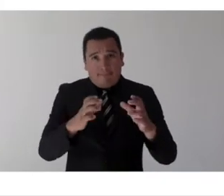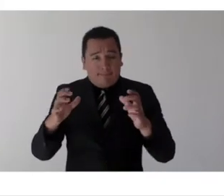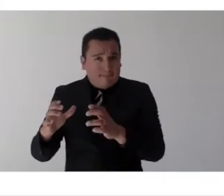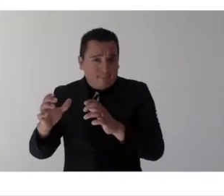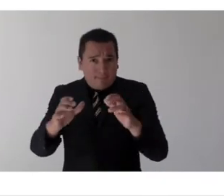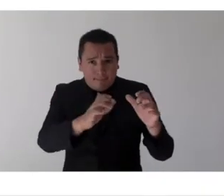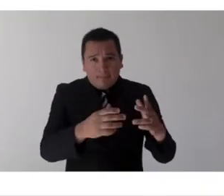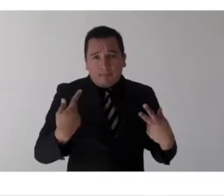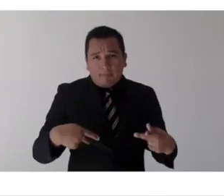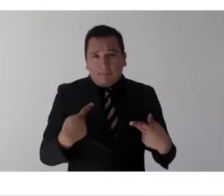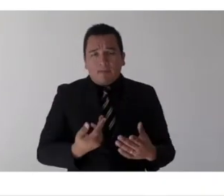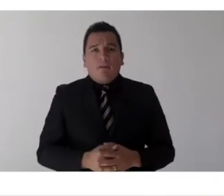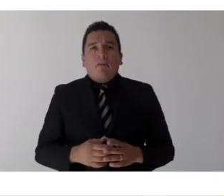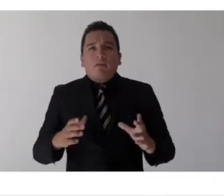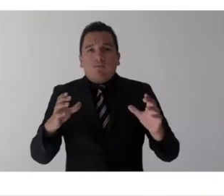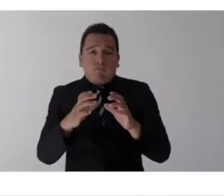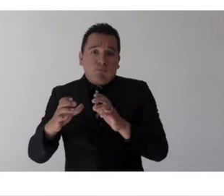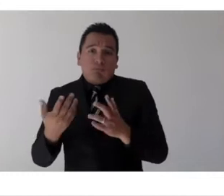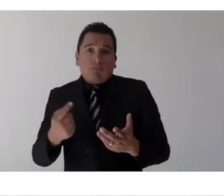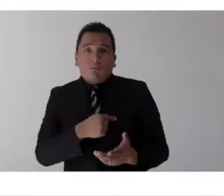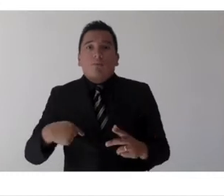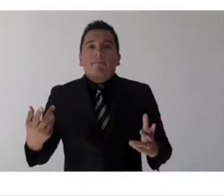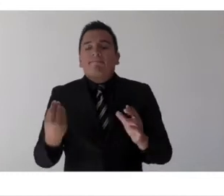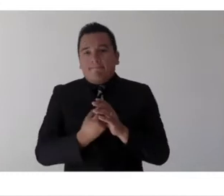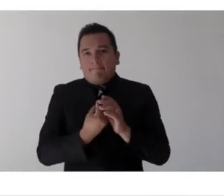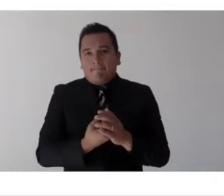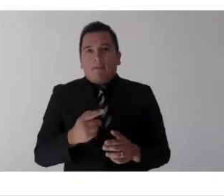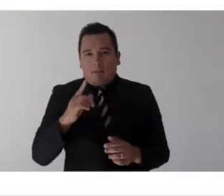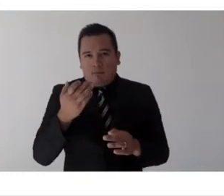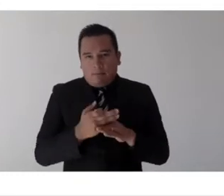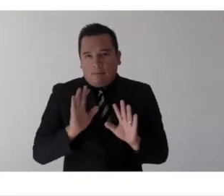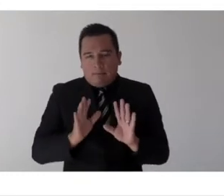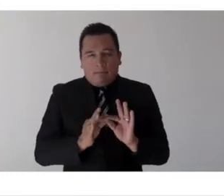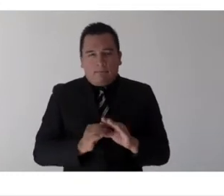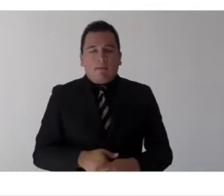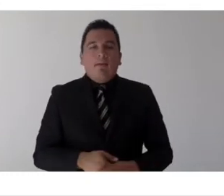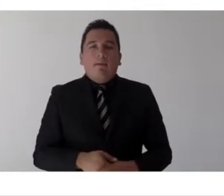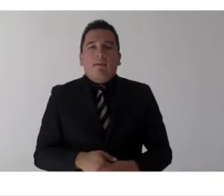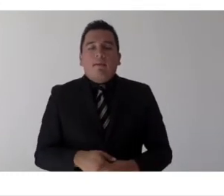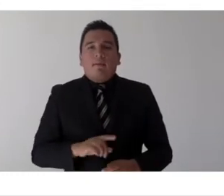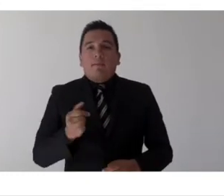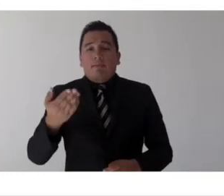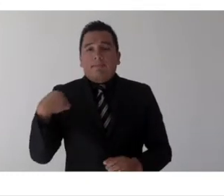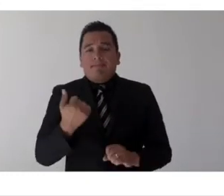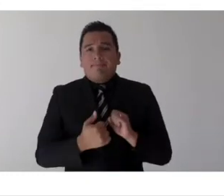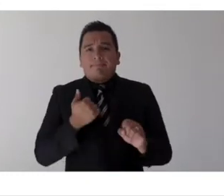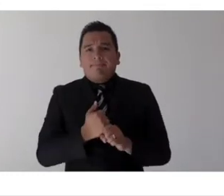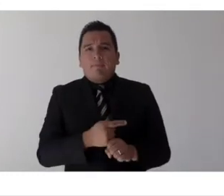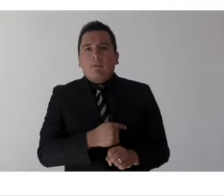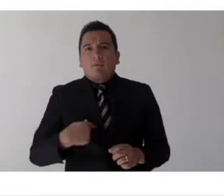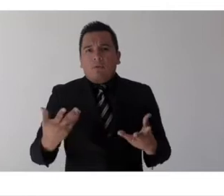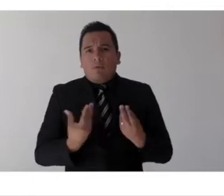Entonces creamos este curso, el que les vamos a platicar más adelante, y formamos el año pasado a un total de 97